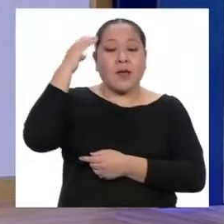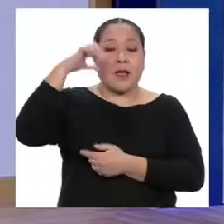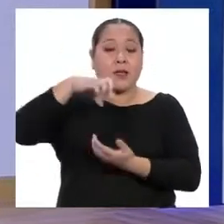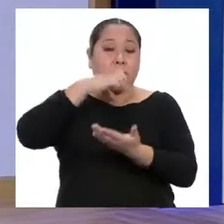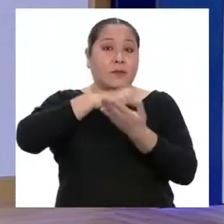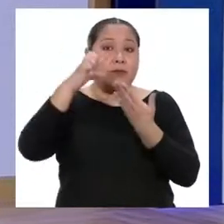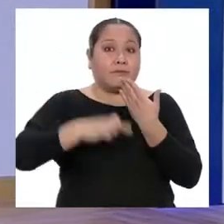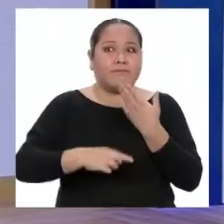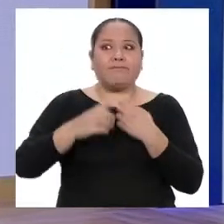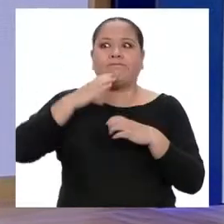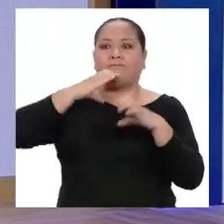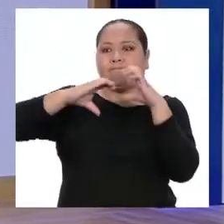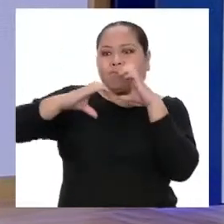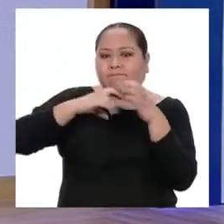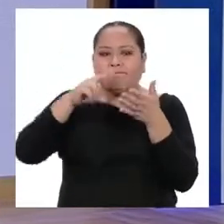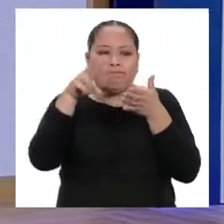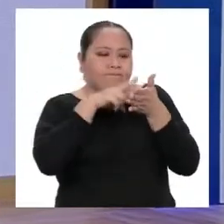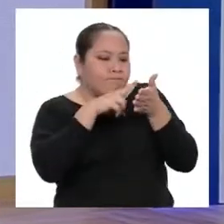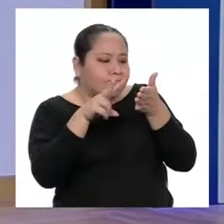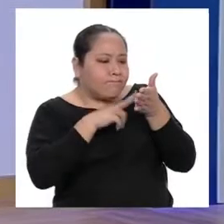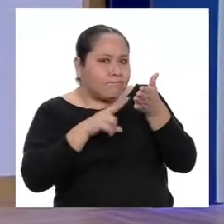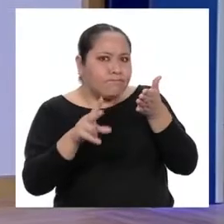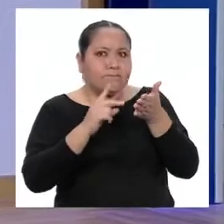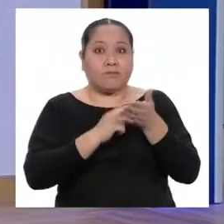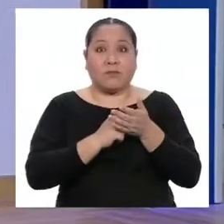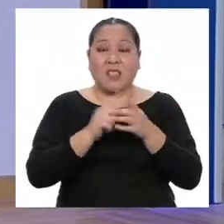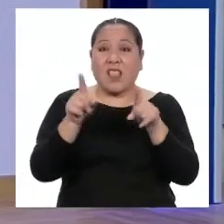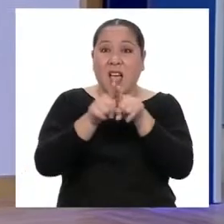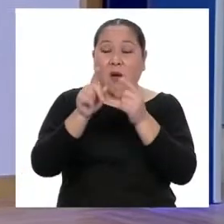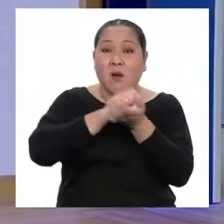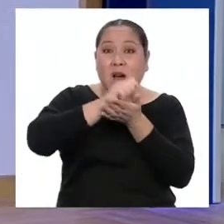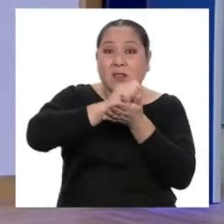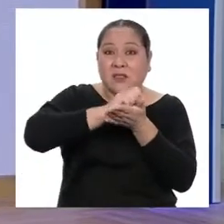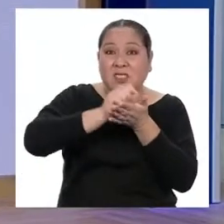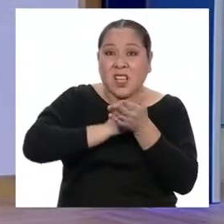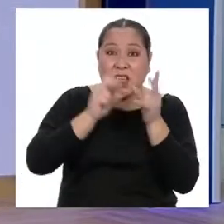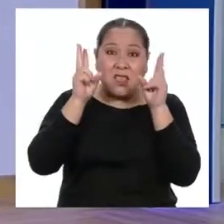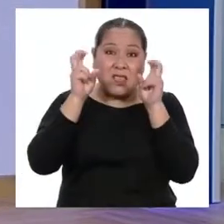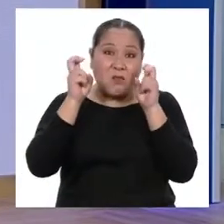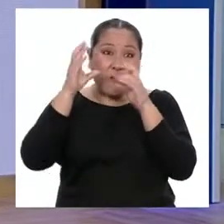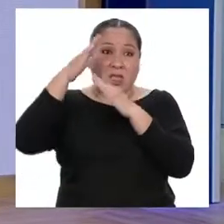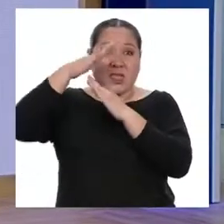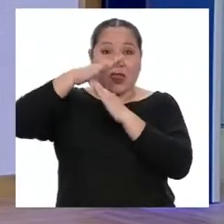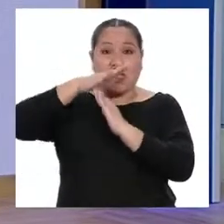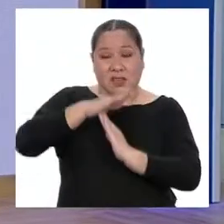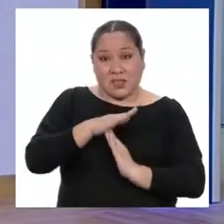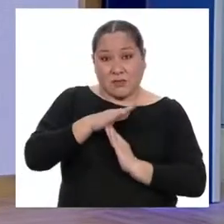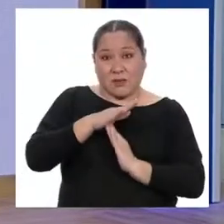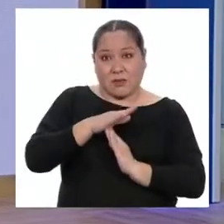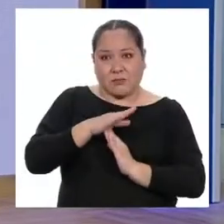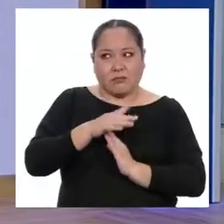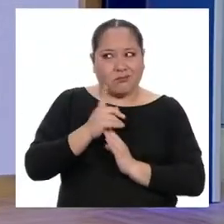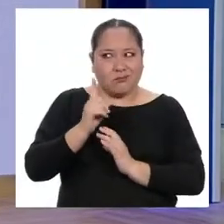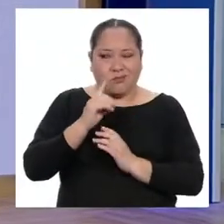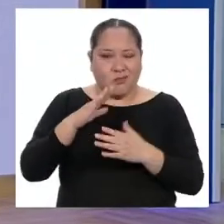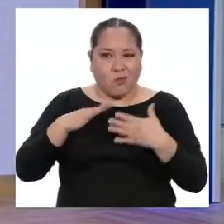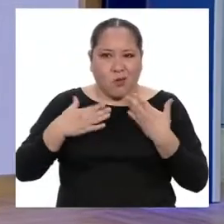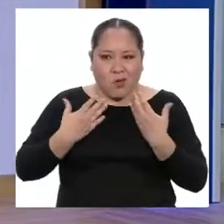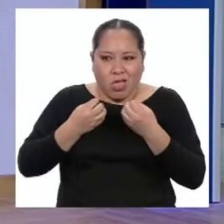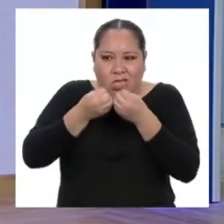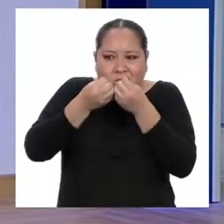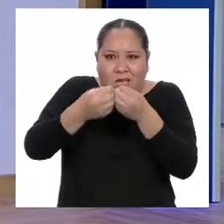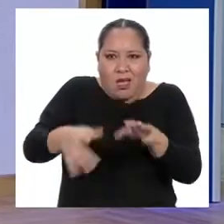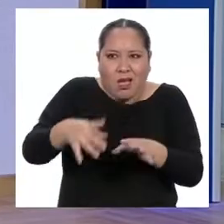venido hablando, leyendo y escribiendo sobre discriminación. No he podido dejar de pensar